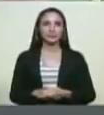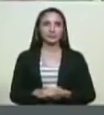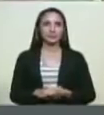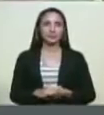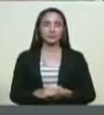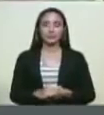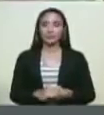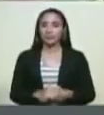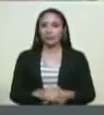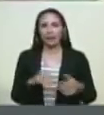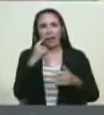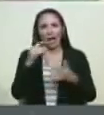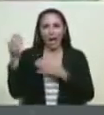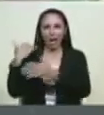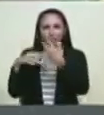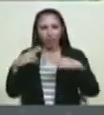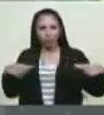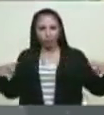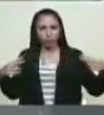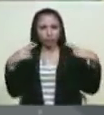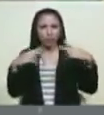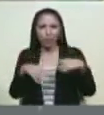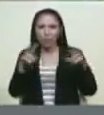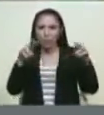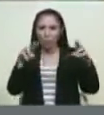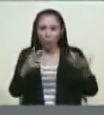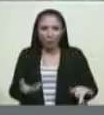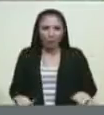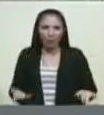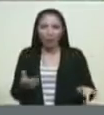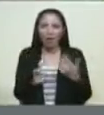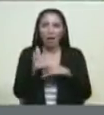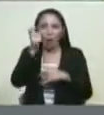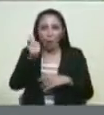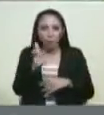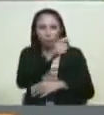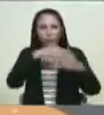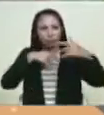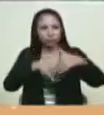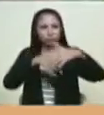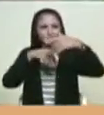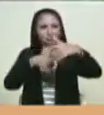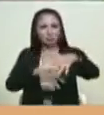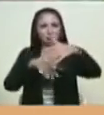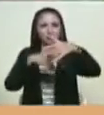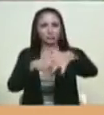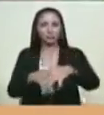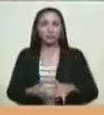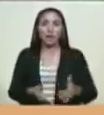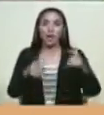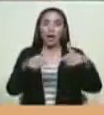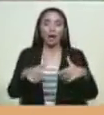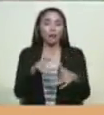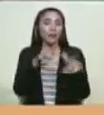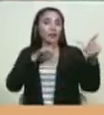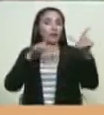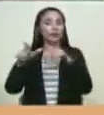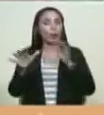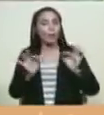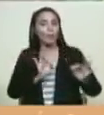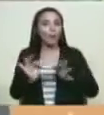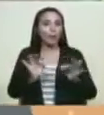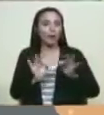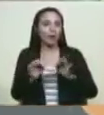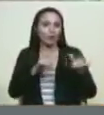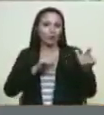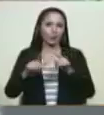No habíamos visto a un pueblo que ya está en combate. Yo